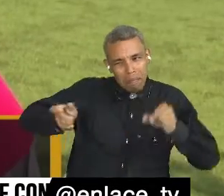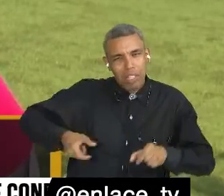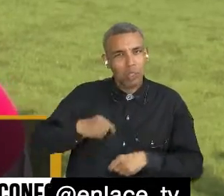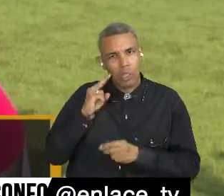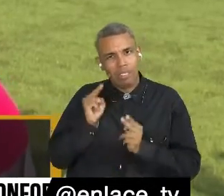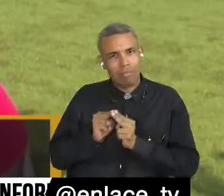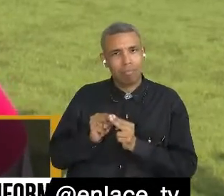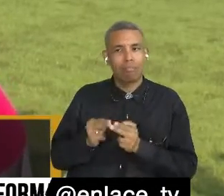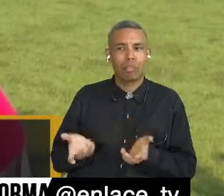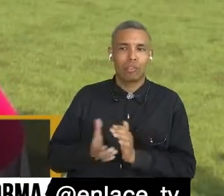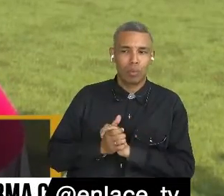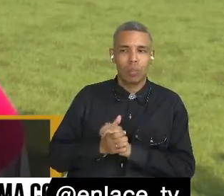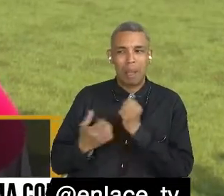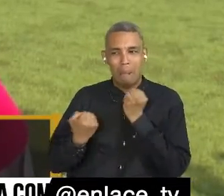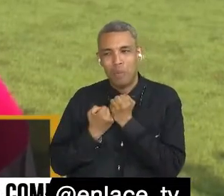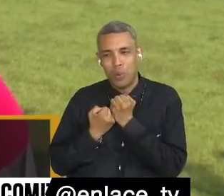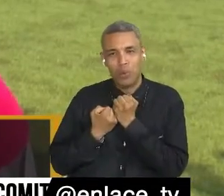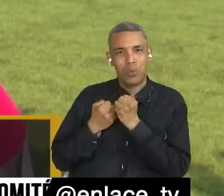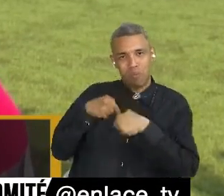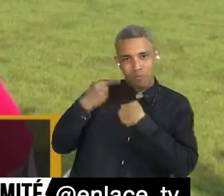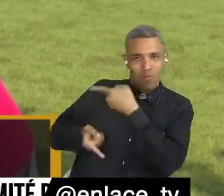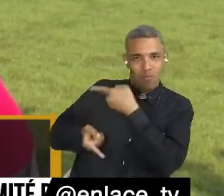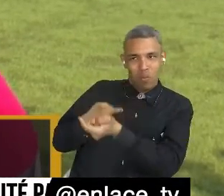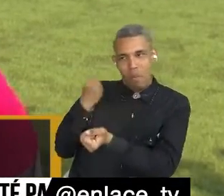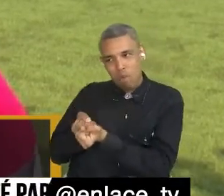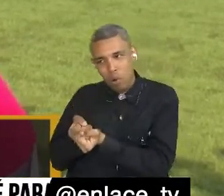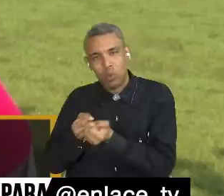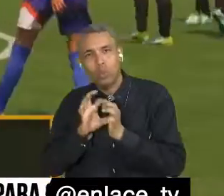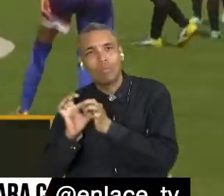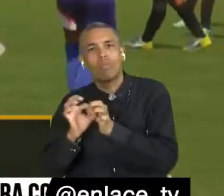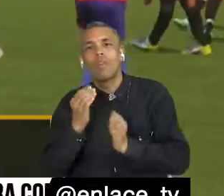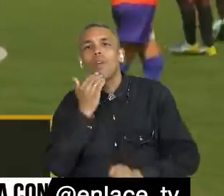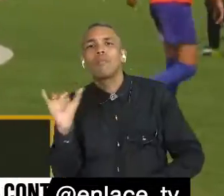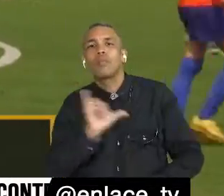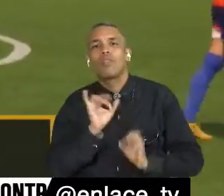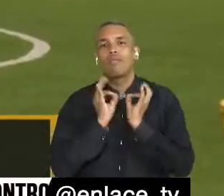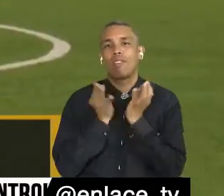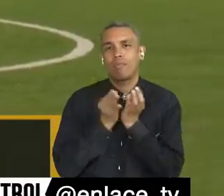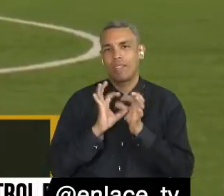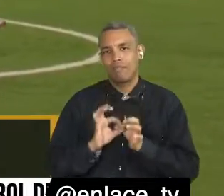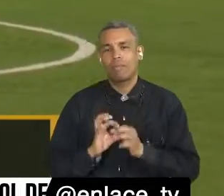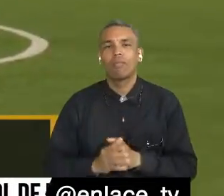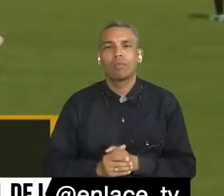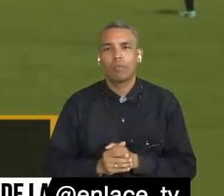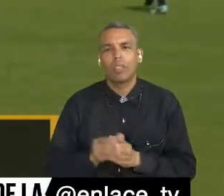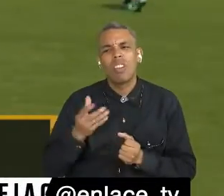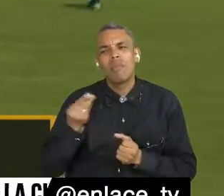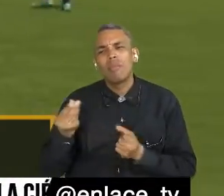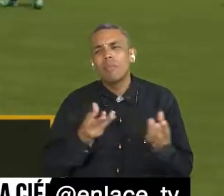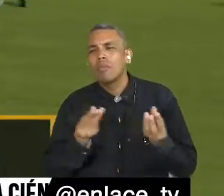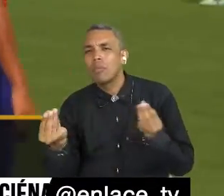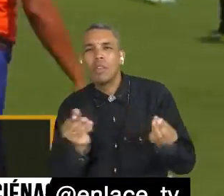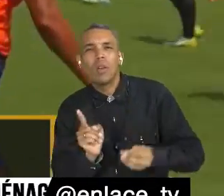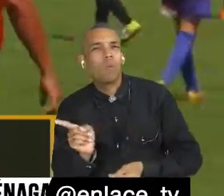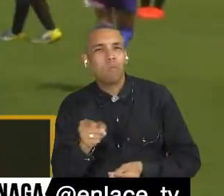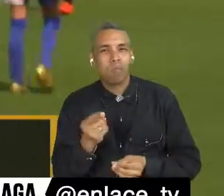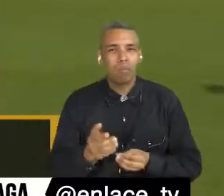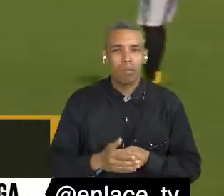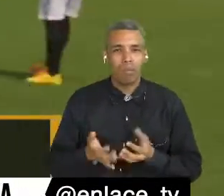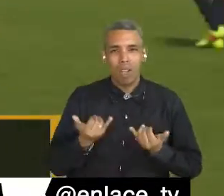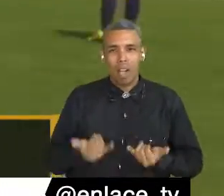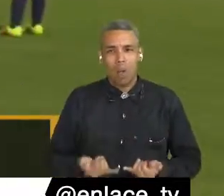nos sentimos apoyados, somos una familia unida por una sola pasión. Quienes participan en este campeonato resaltan el lugar que ahora se